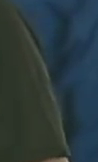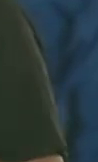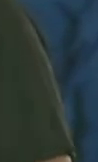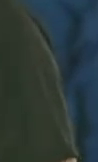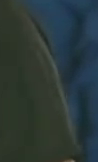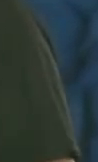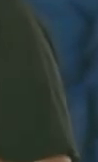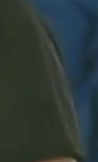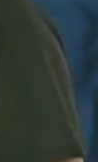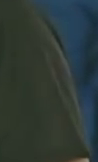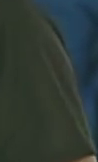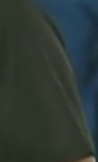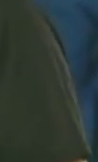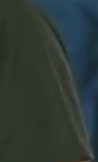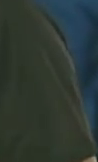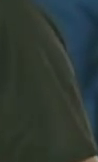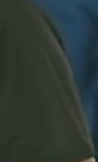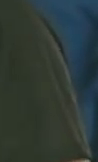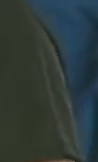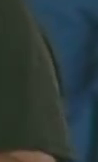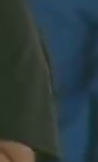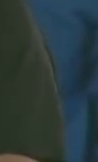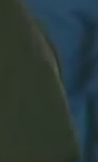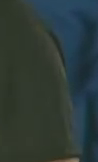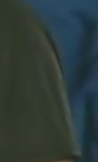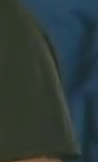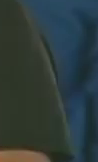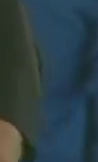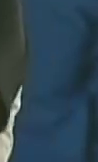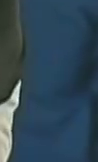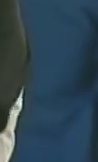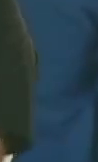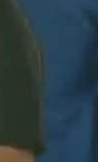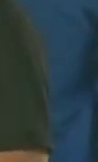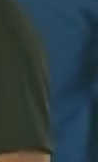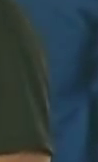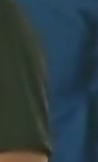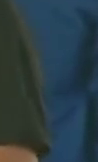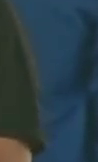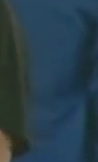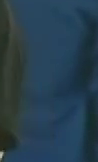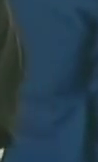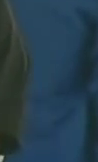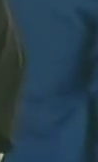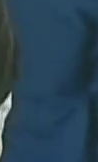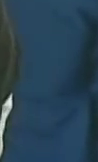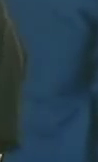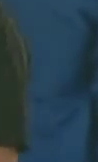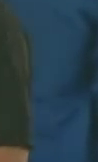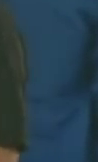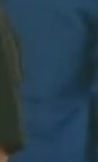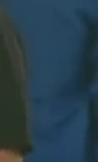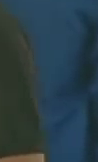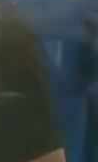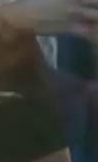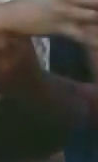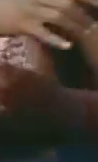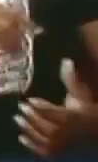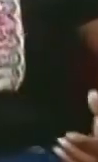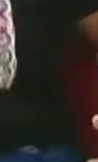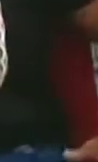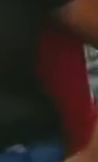jamás, de verdad, nunca tuvimos un presidente como usted. Y como el comandante Hugo Chávez